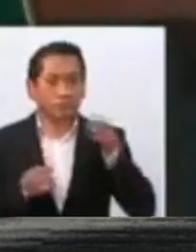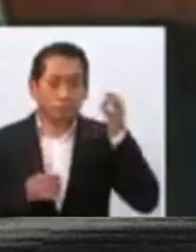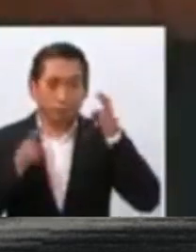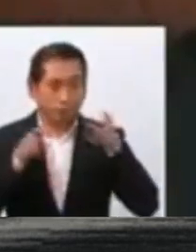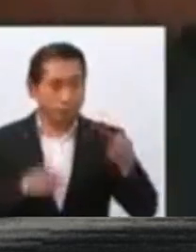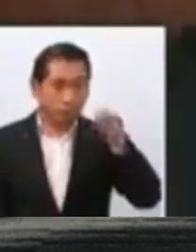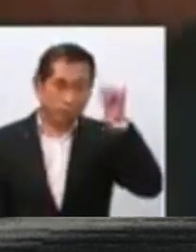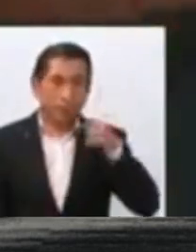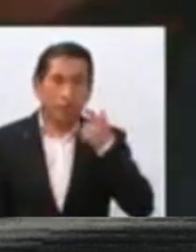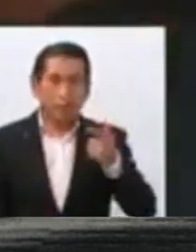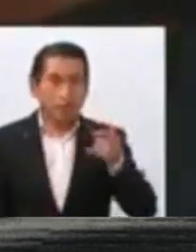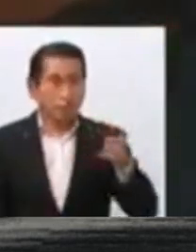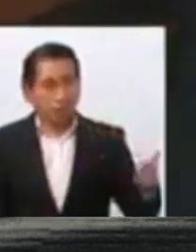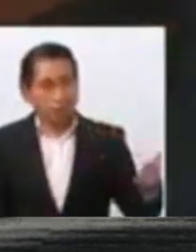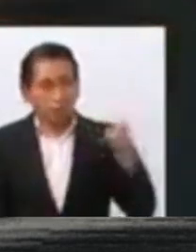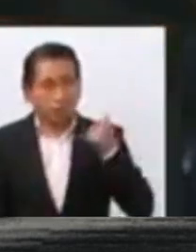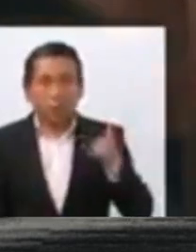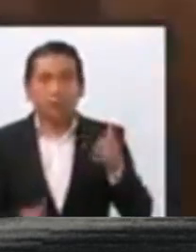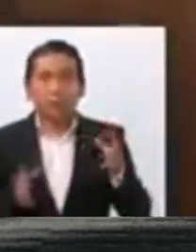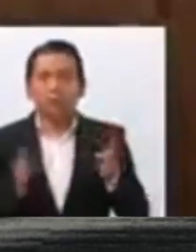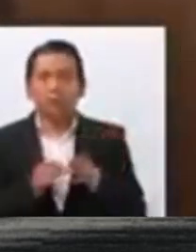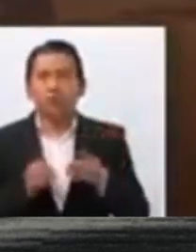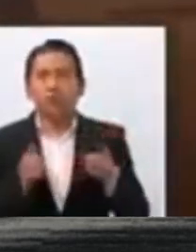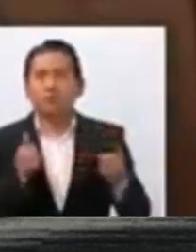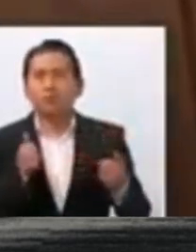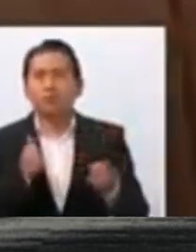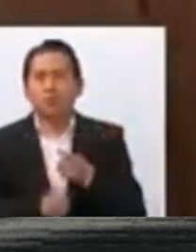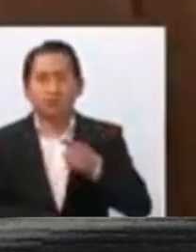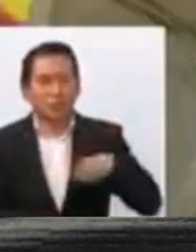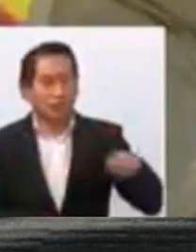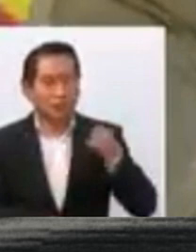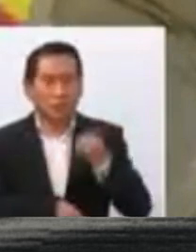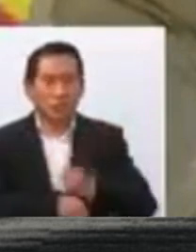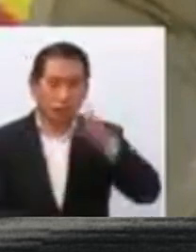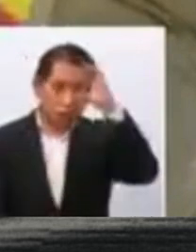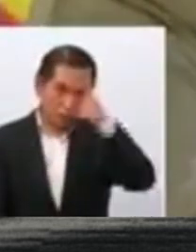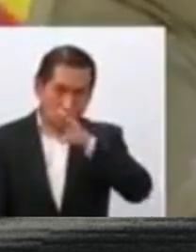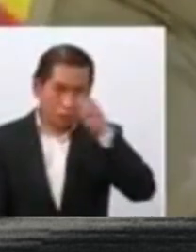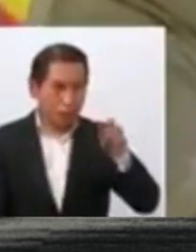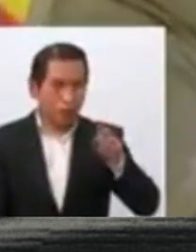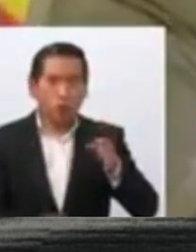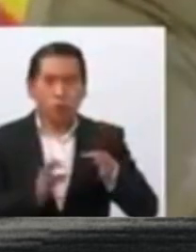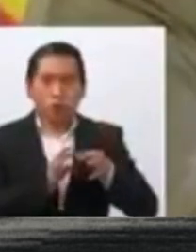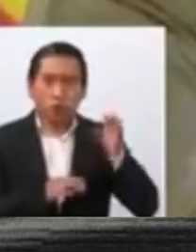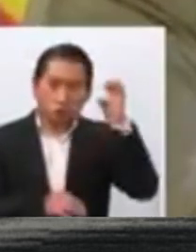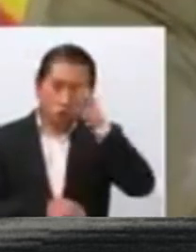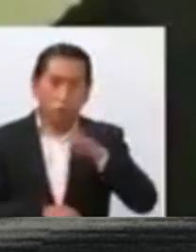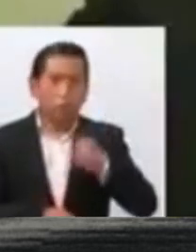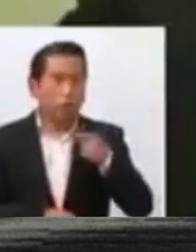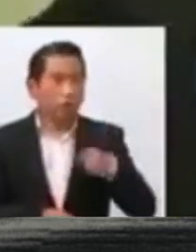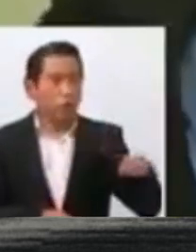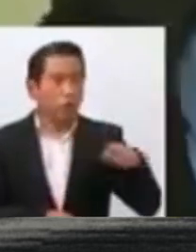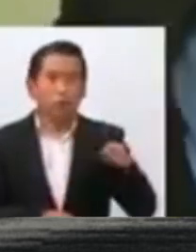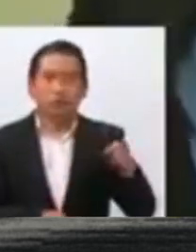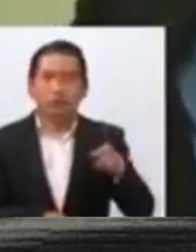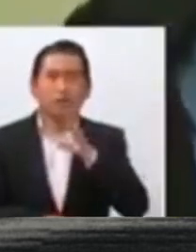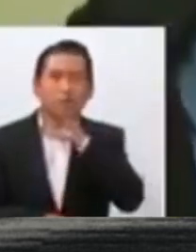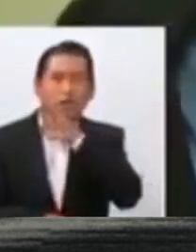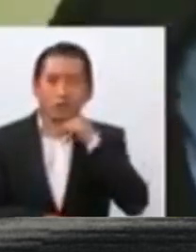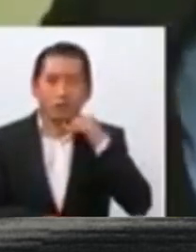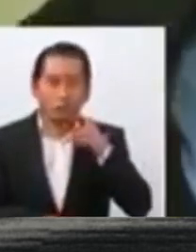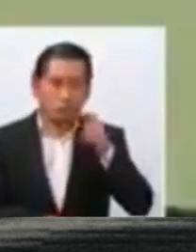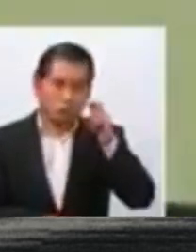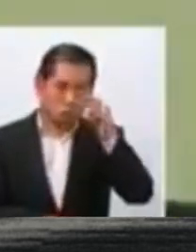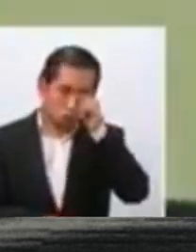Jeanine Áñez manifestó que en una primera reunión donde participaron la Iglesia Católica y la Unión Europea y otros políticos como Carlos Mesa, Jorge